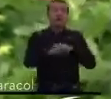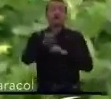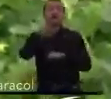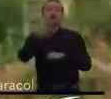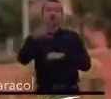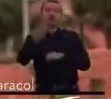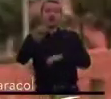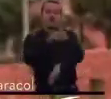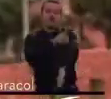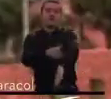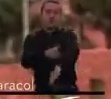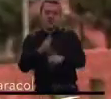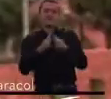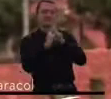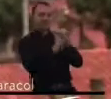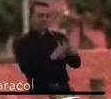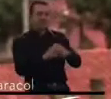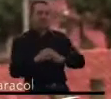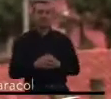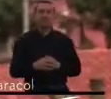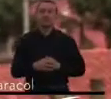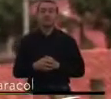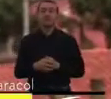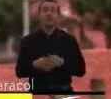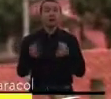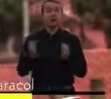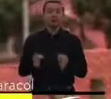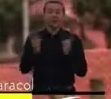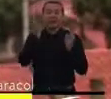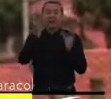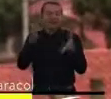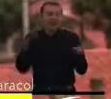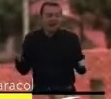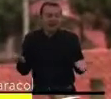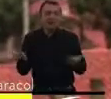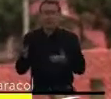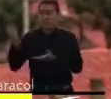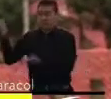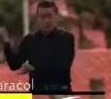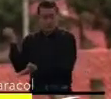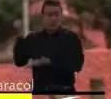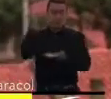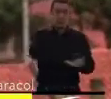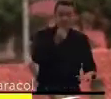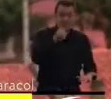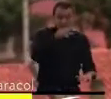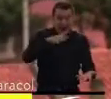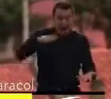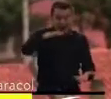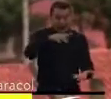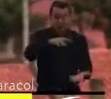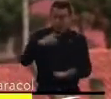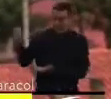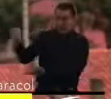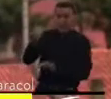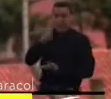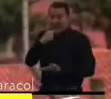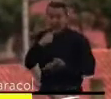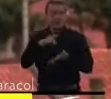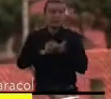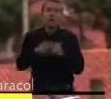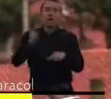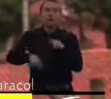pesos. Lo más grave es que si este dinero no llega a manos de los campesinos, ellos no podrán comprar los insumos como